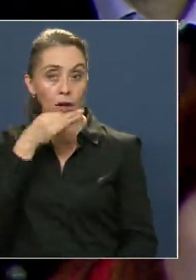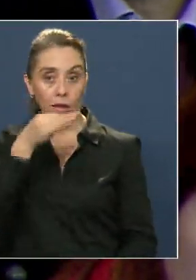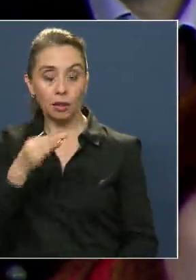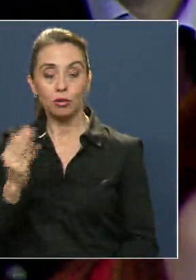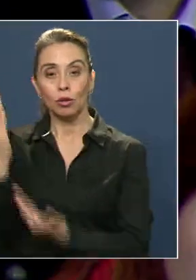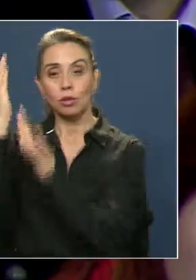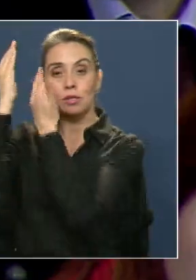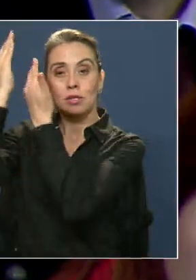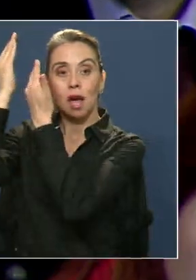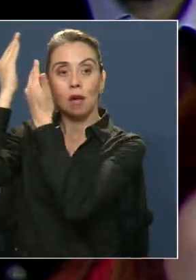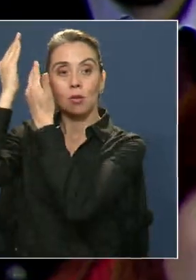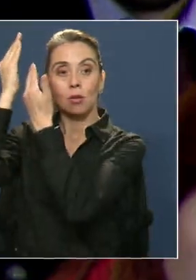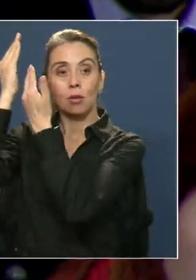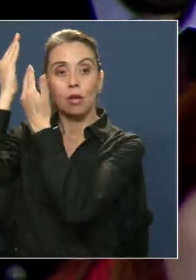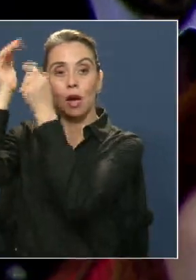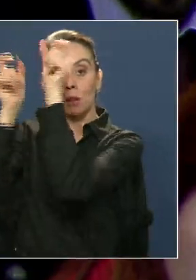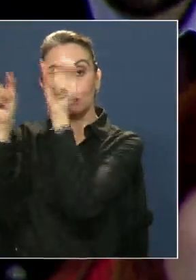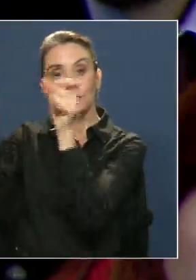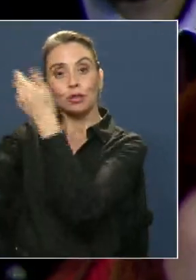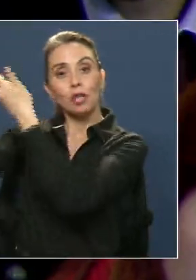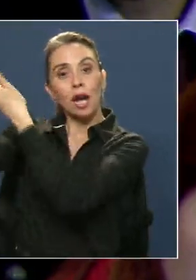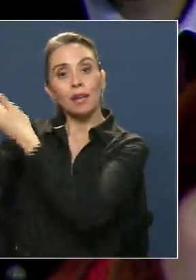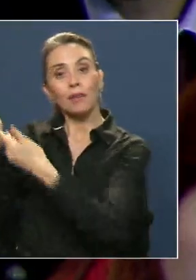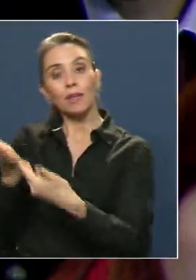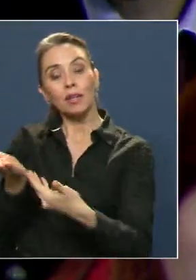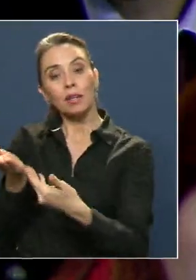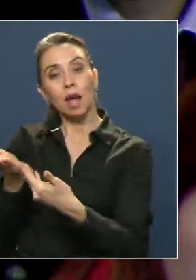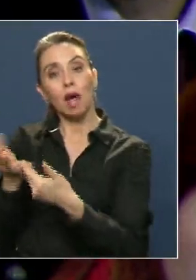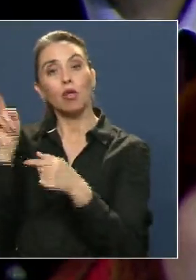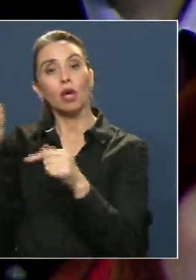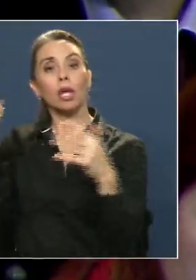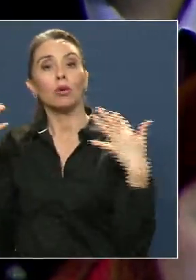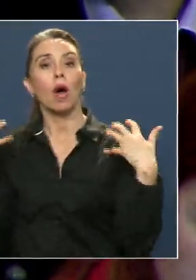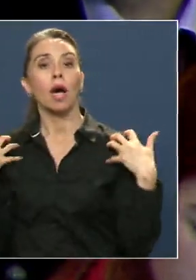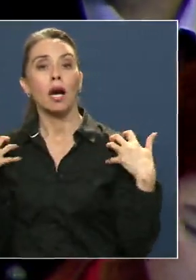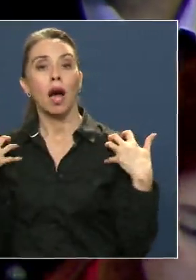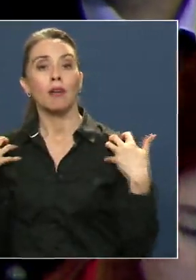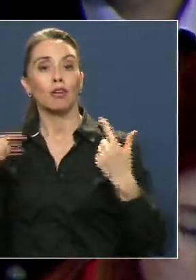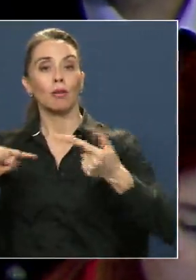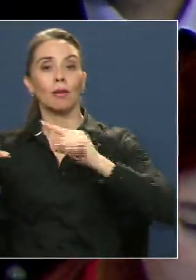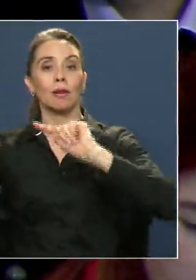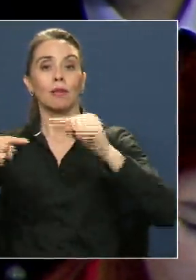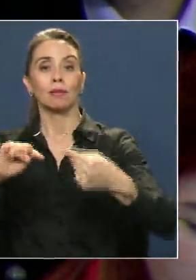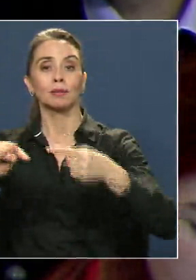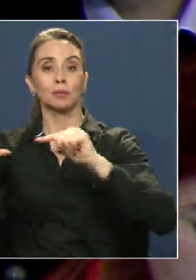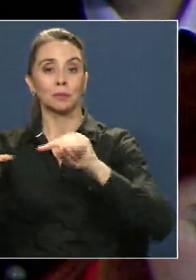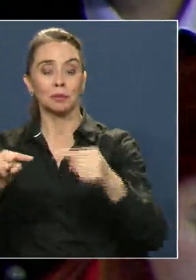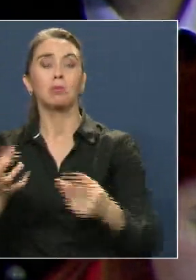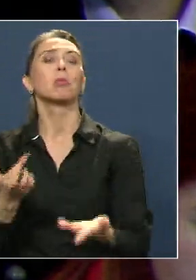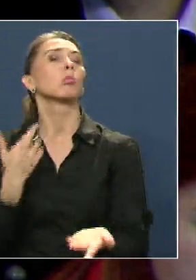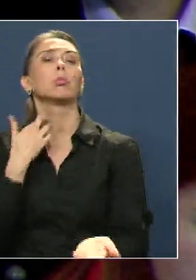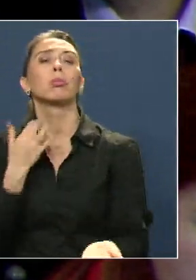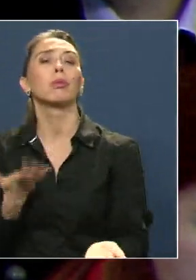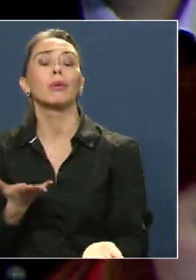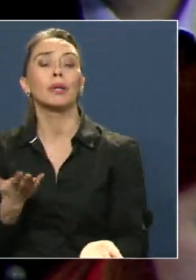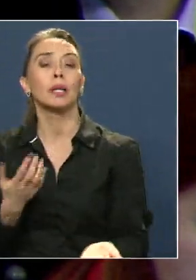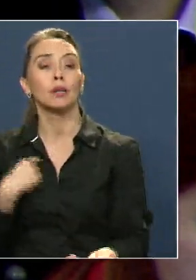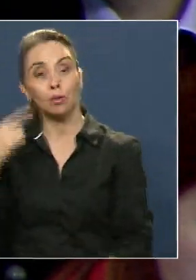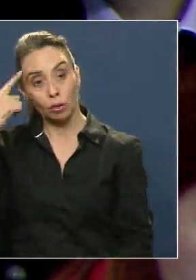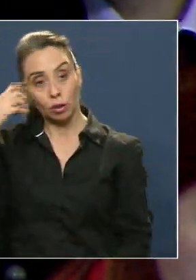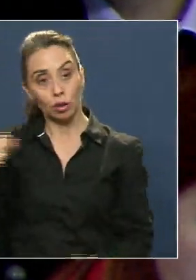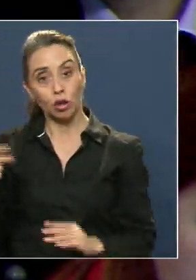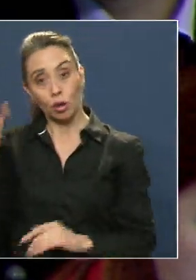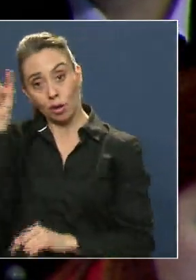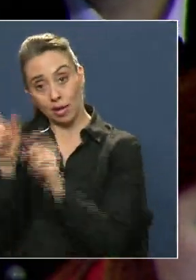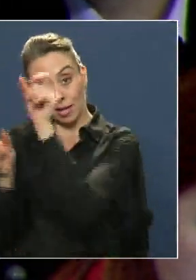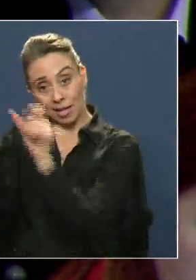a quienes se han invitado y quienes han estado a cargo de este debate, porque creo que la lucha que